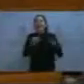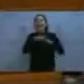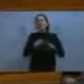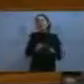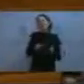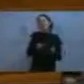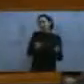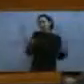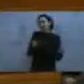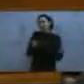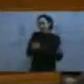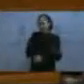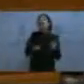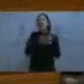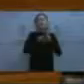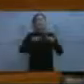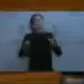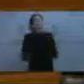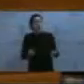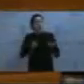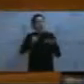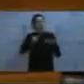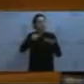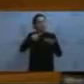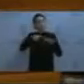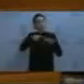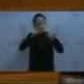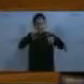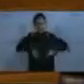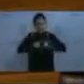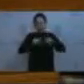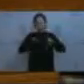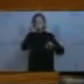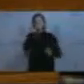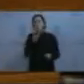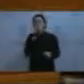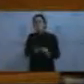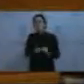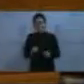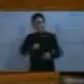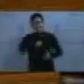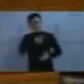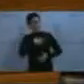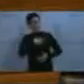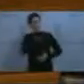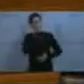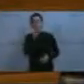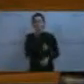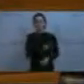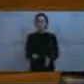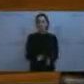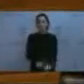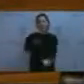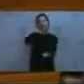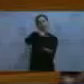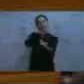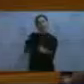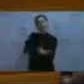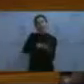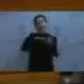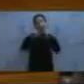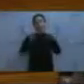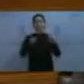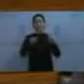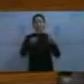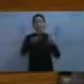reforma y el marco legal de esa reforma. En Asturias, le guste a usted o no, o me guste a mí o no, la lengua asturiana o el